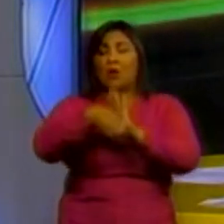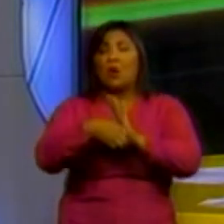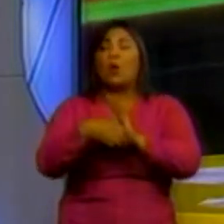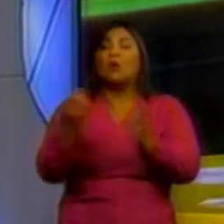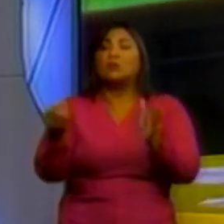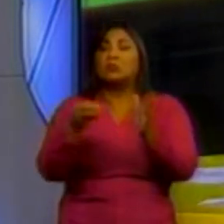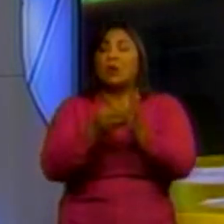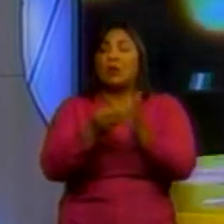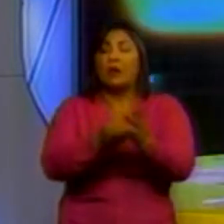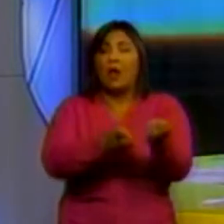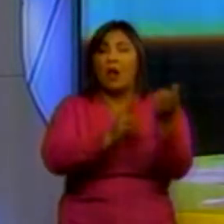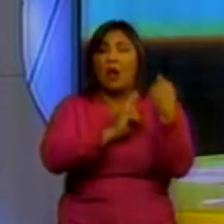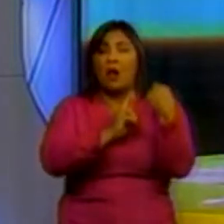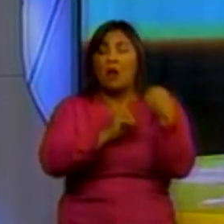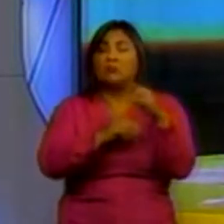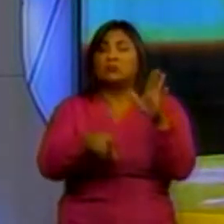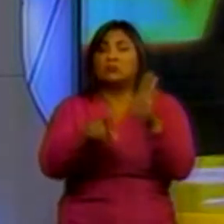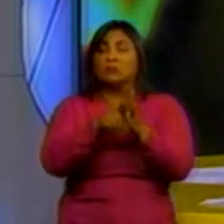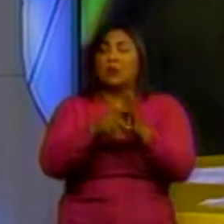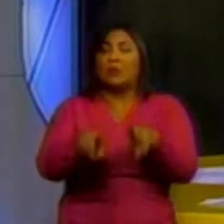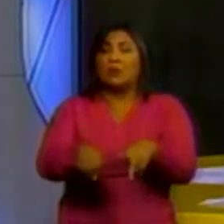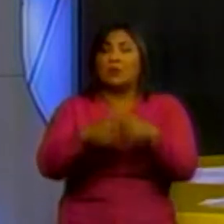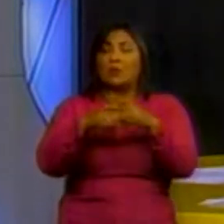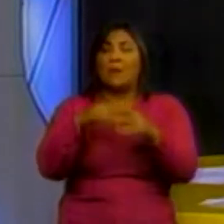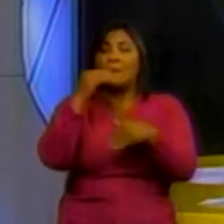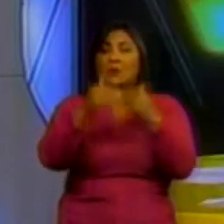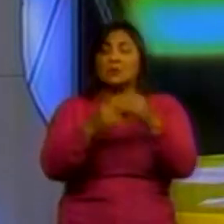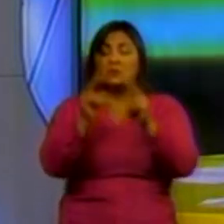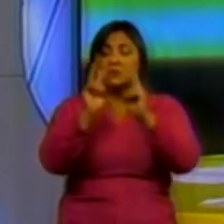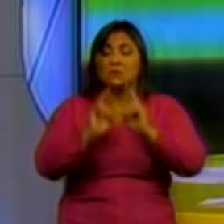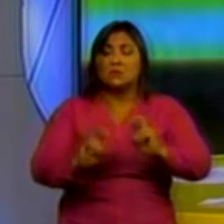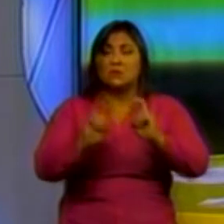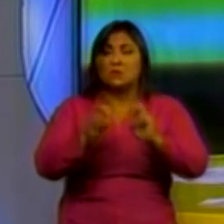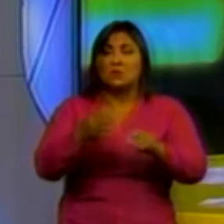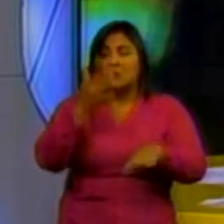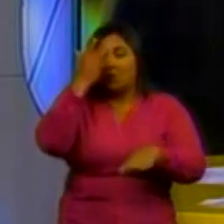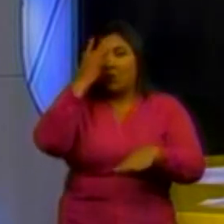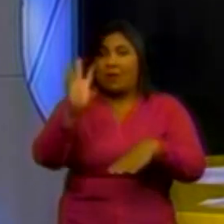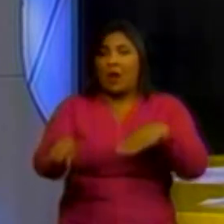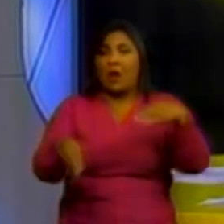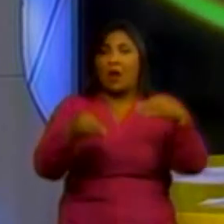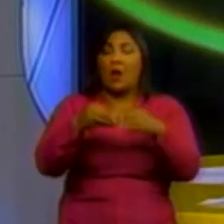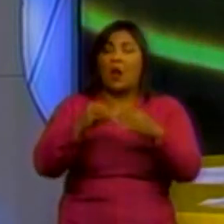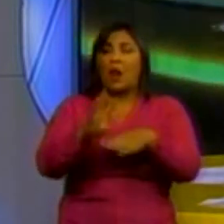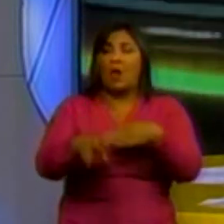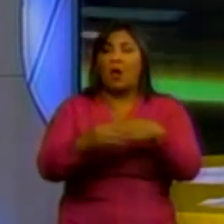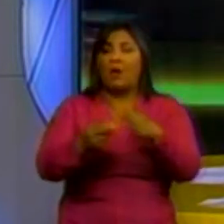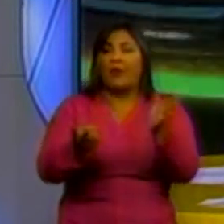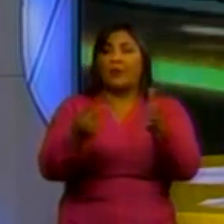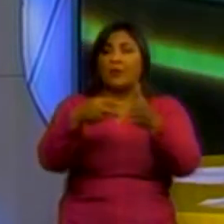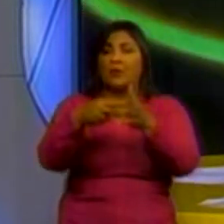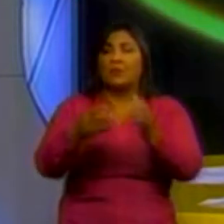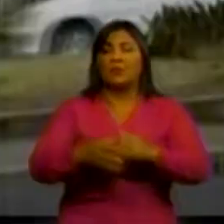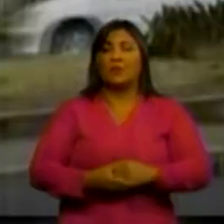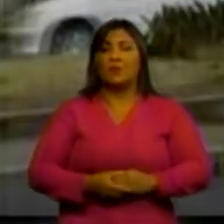indicios de responsabilidad penal para iniciar procesos investigativos por peculado en lavado de activos.